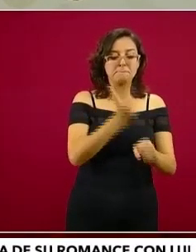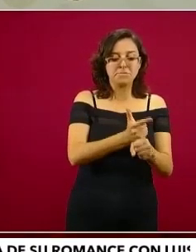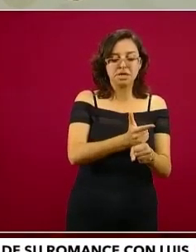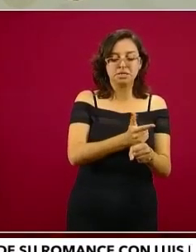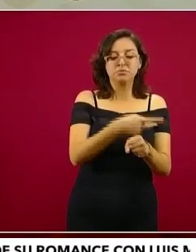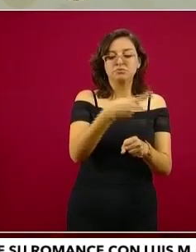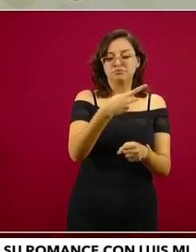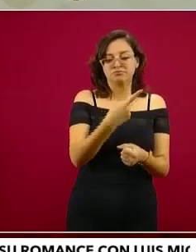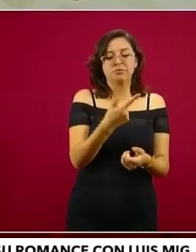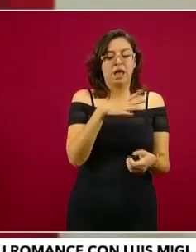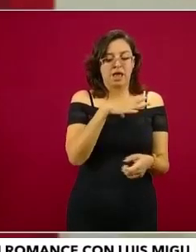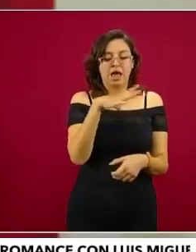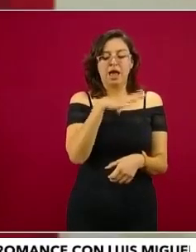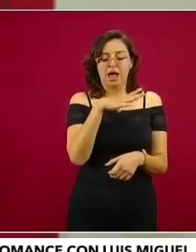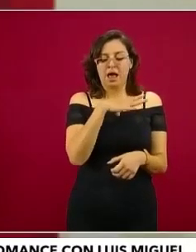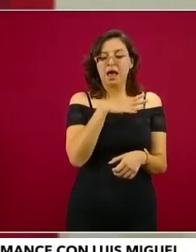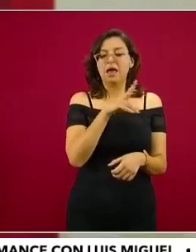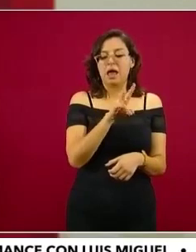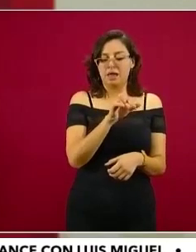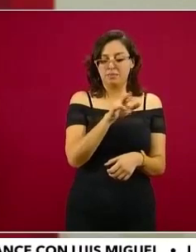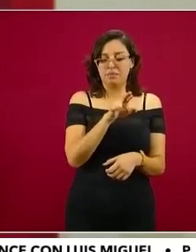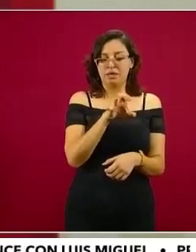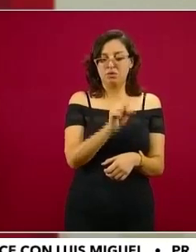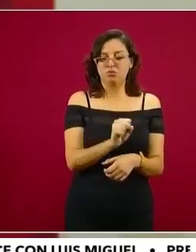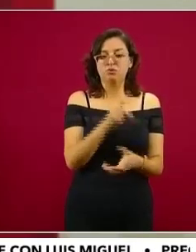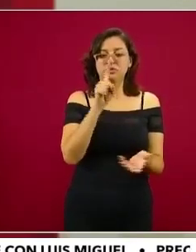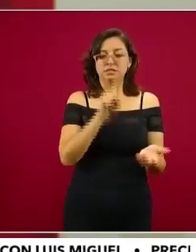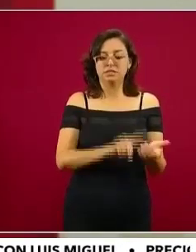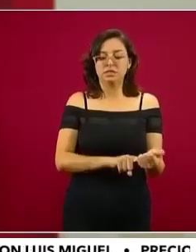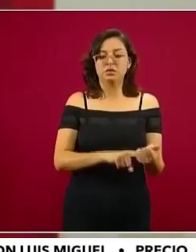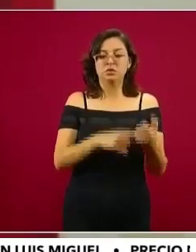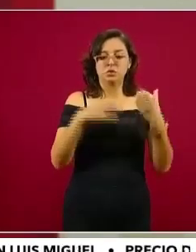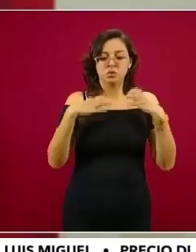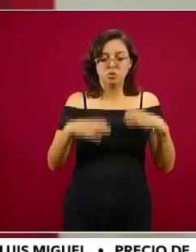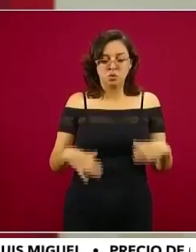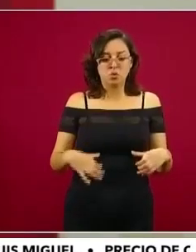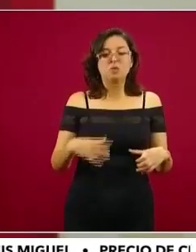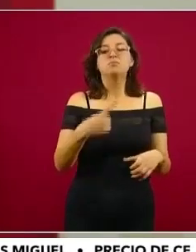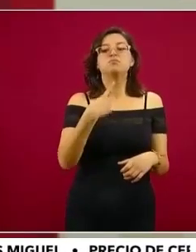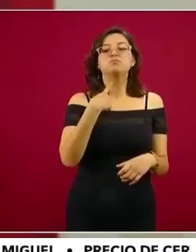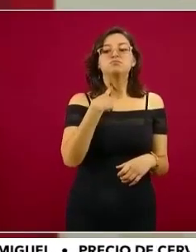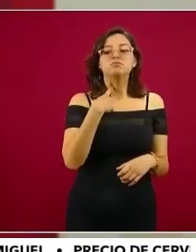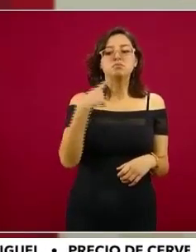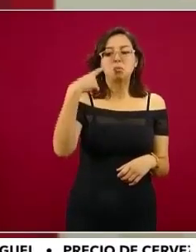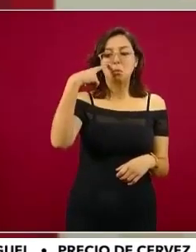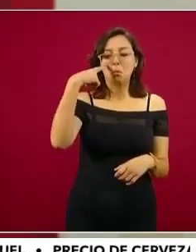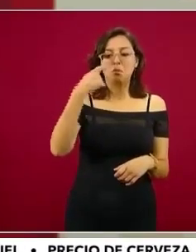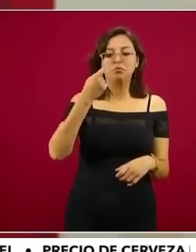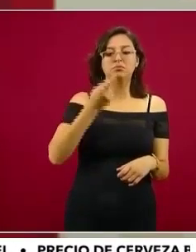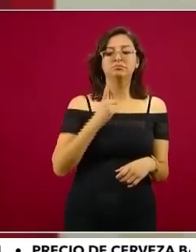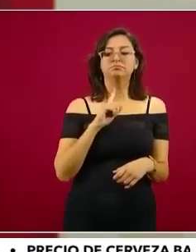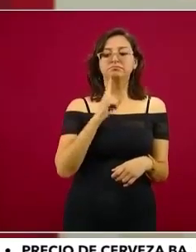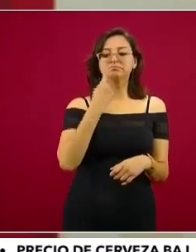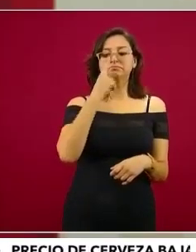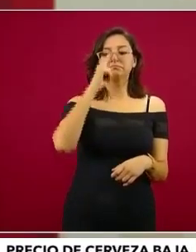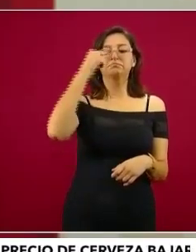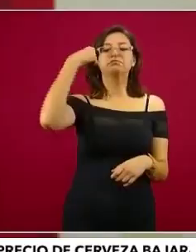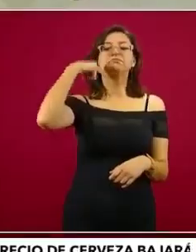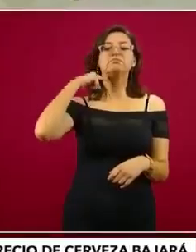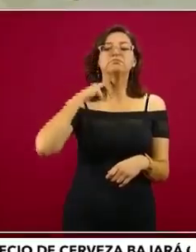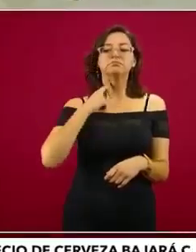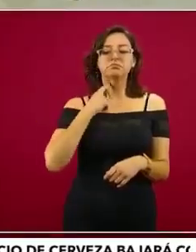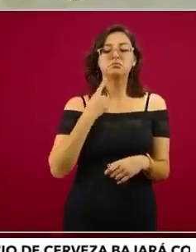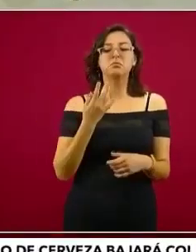permiten identificar la presencia del virus en las secreciones, en los líquidos que se toman, por ejemplo, de la nariz y la